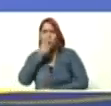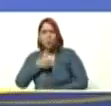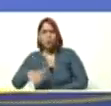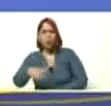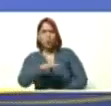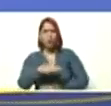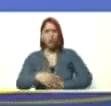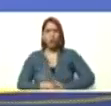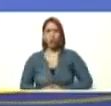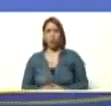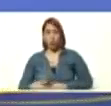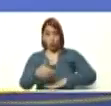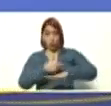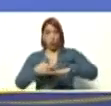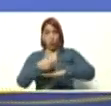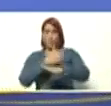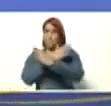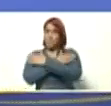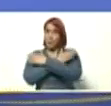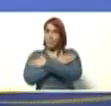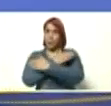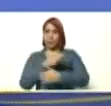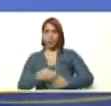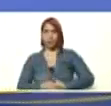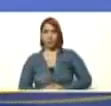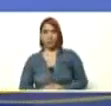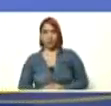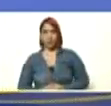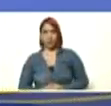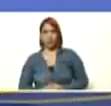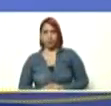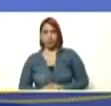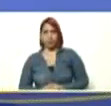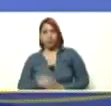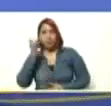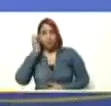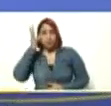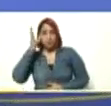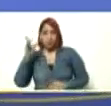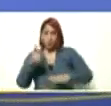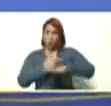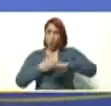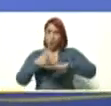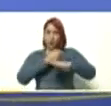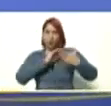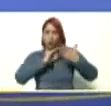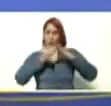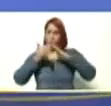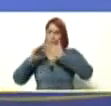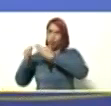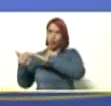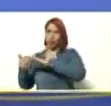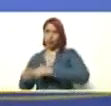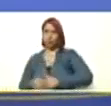Gobernar, lo felicito por la creación de los gobiernos comunitarios.